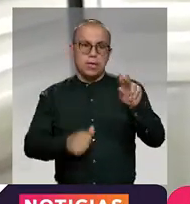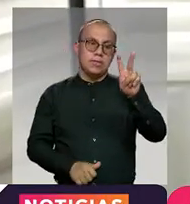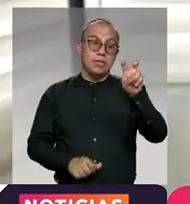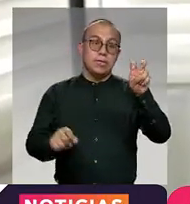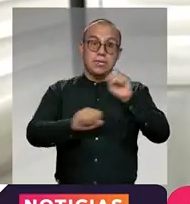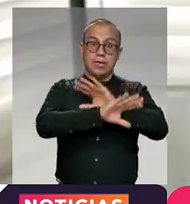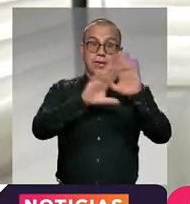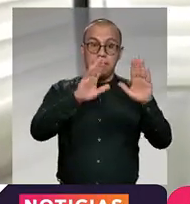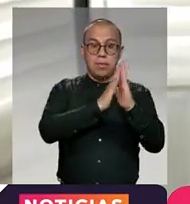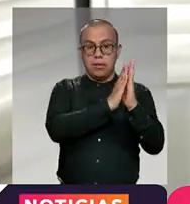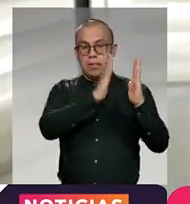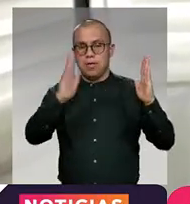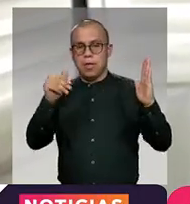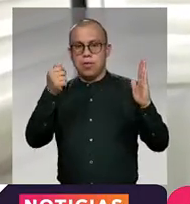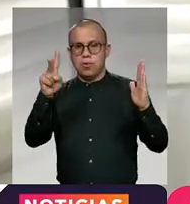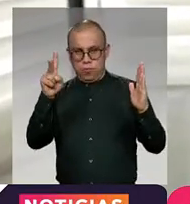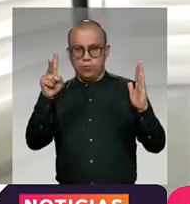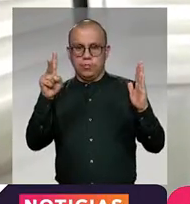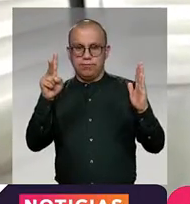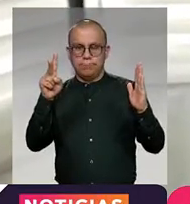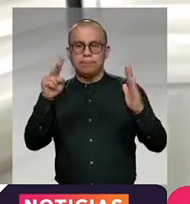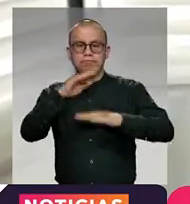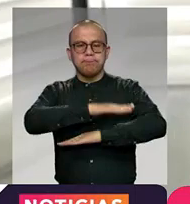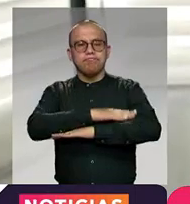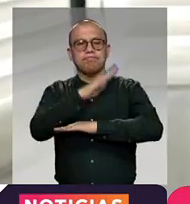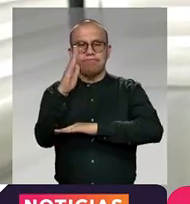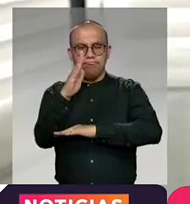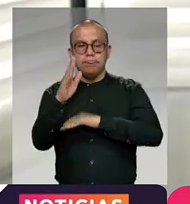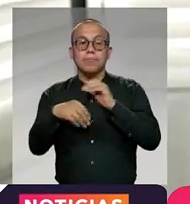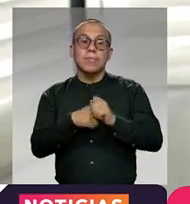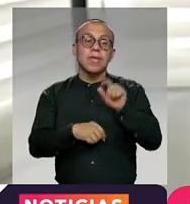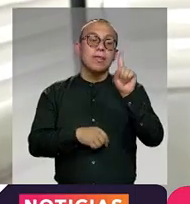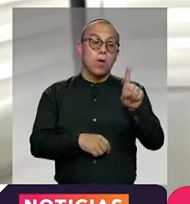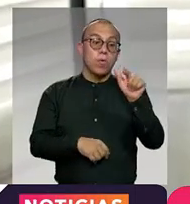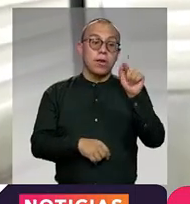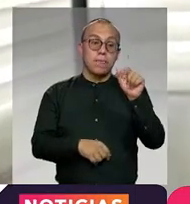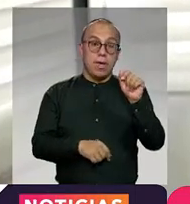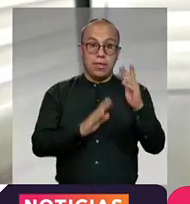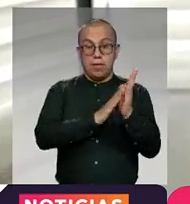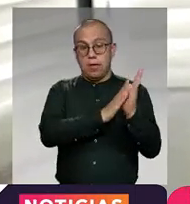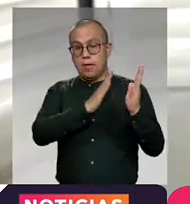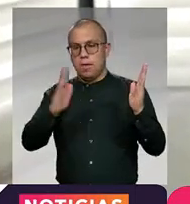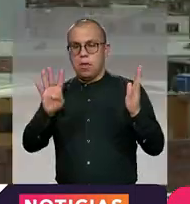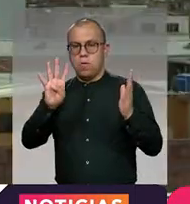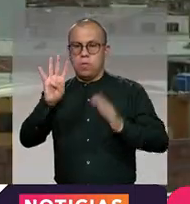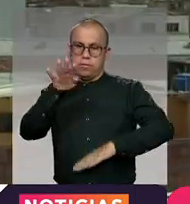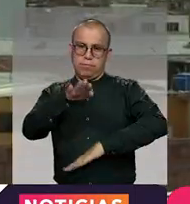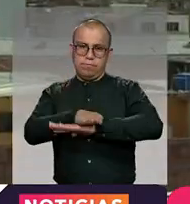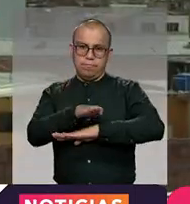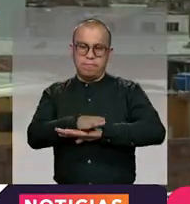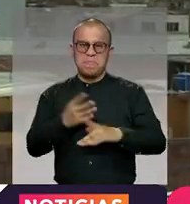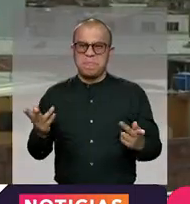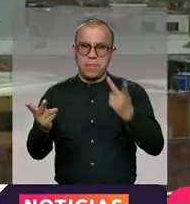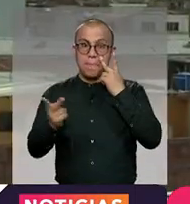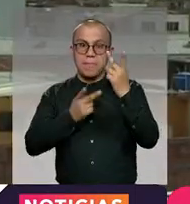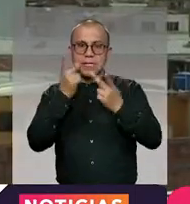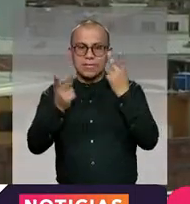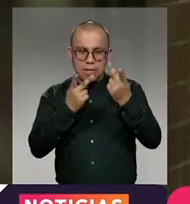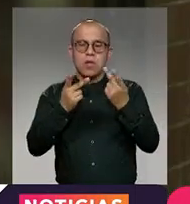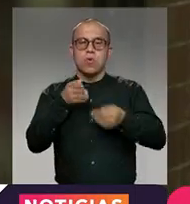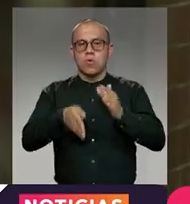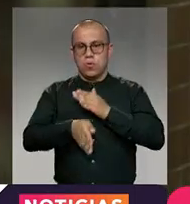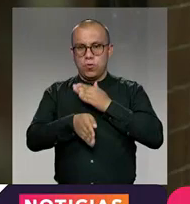de la mañana a 12 del día y posteriormente de 1:30 de la tarde a 4 de la tarde. Las visitas virtuales